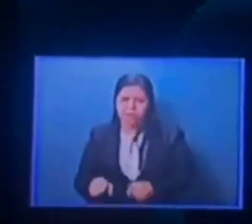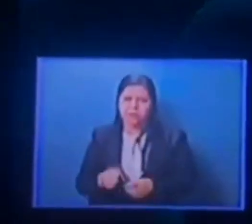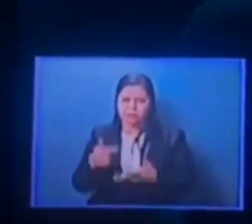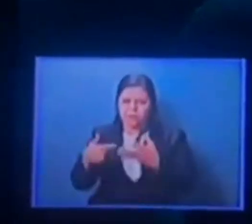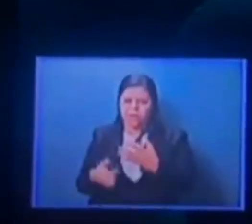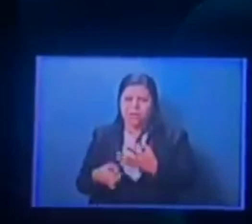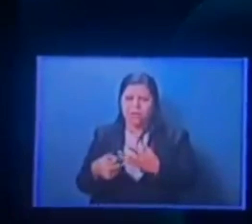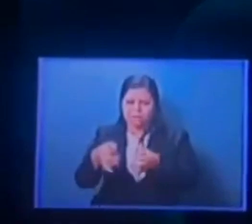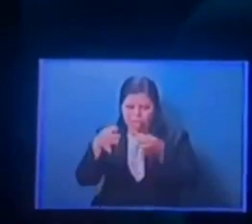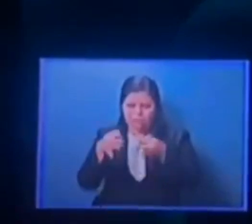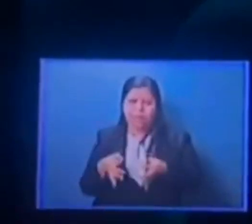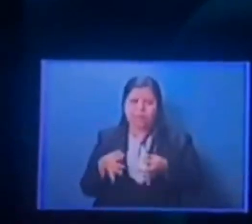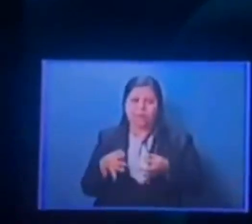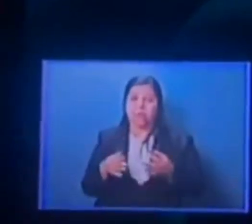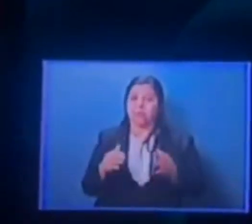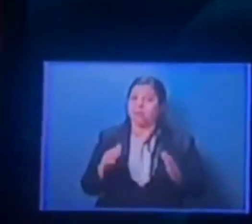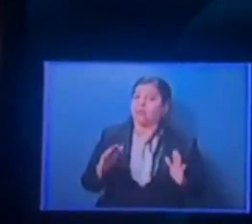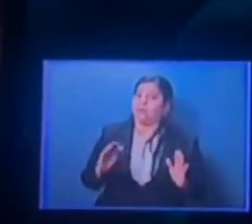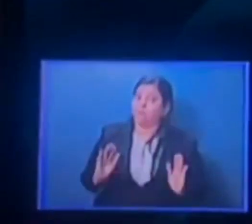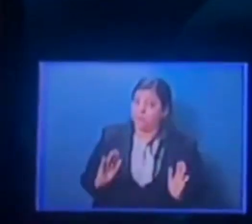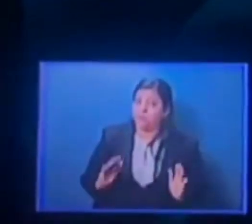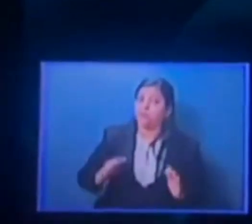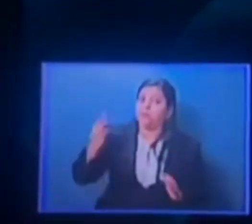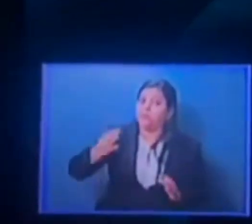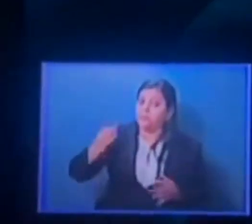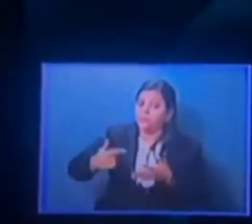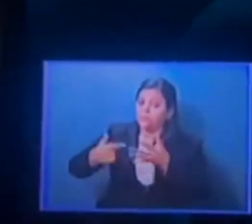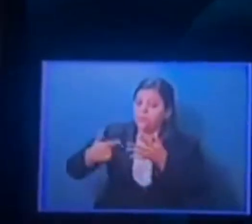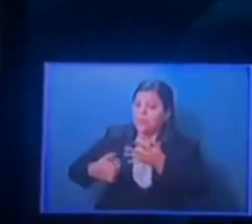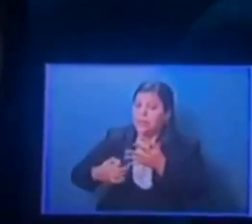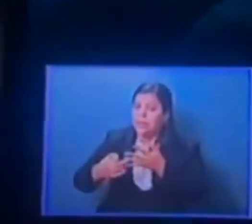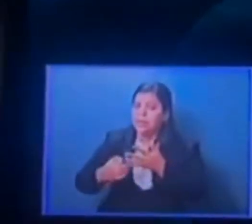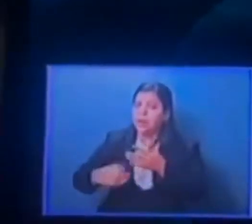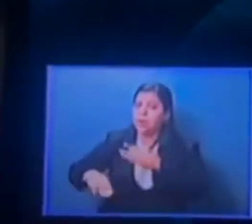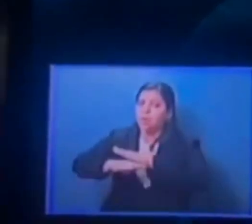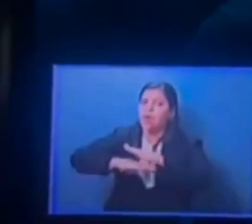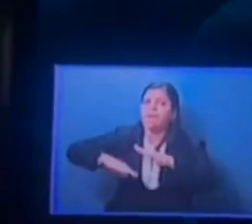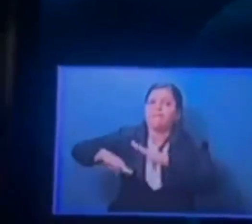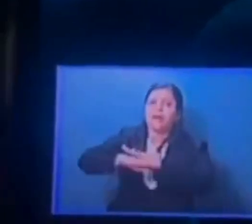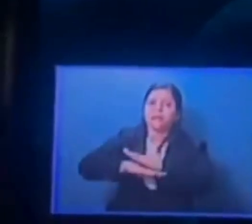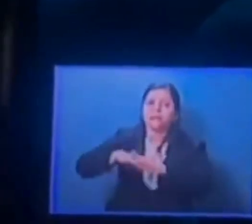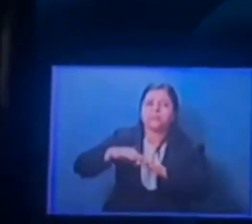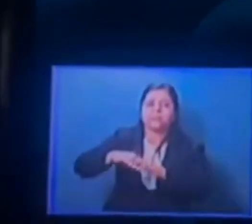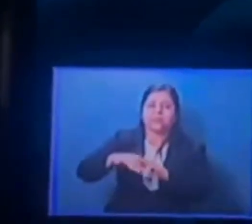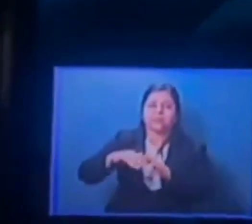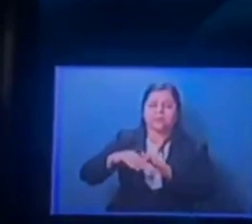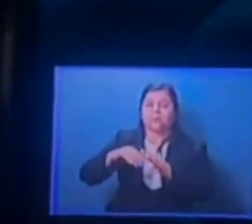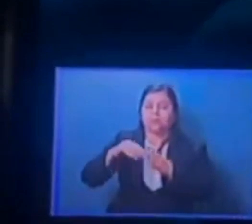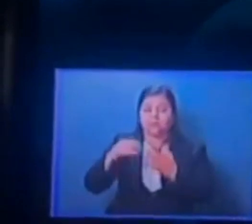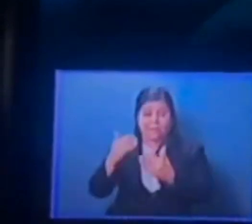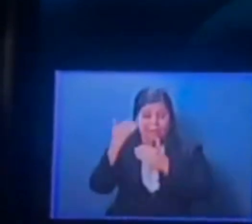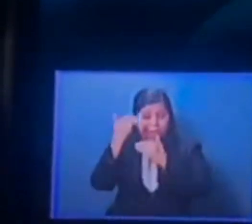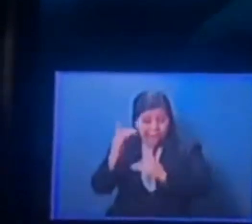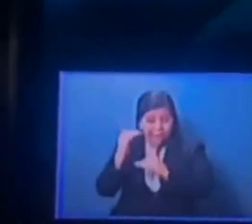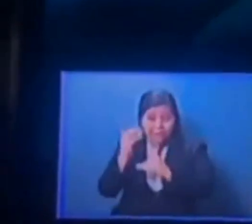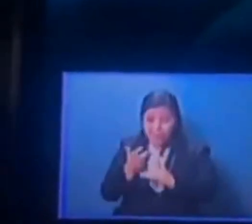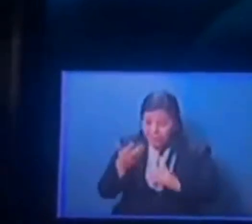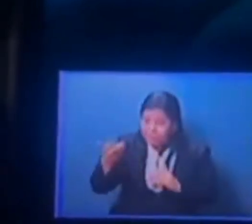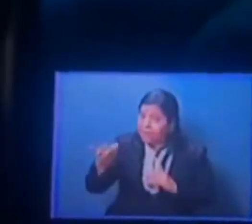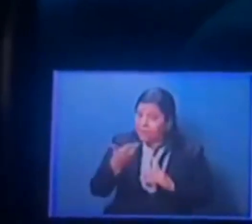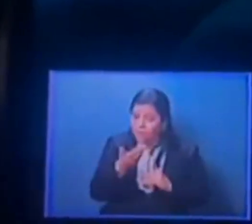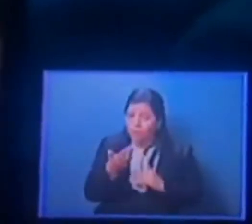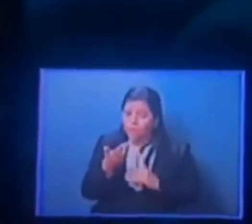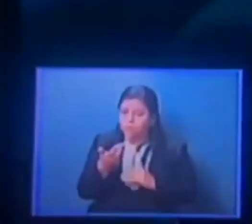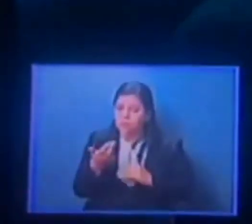tener una validez formal, pero también se requiere que esa ley tenga una validez sustancial. Y es que el límite de las mayorías y el de